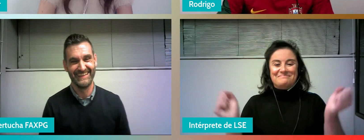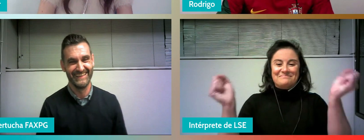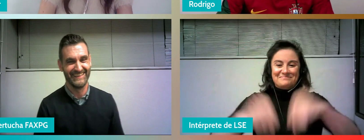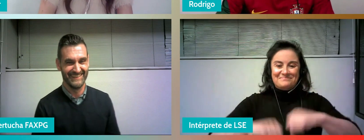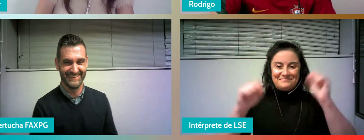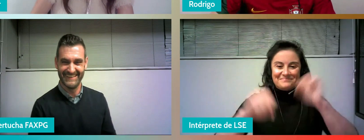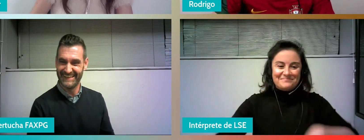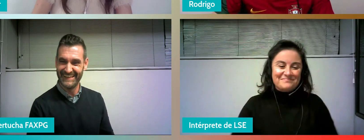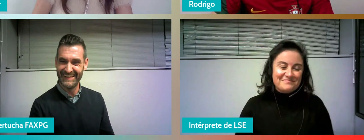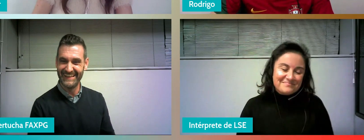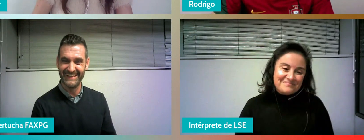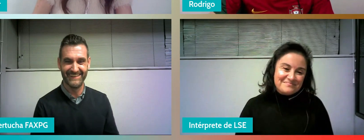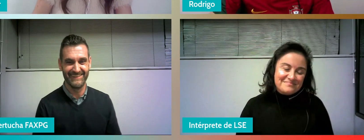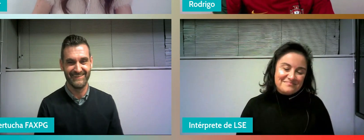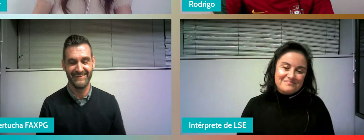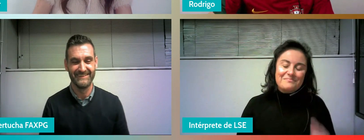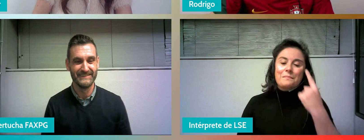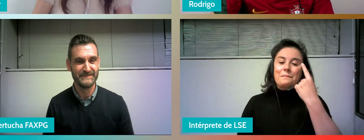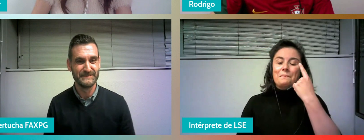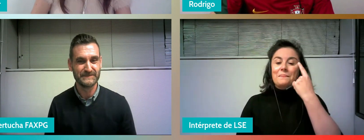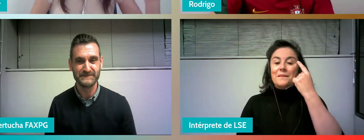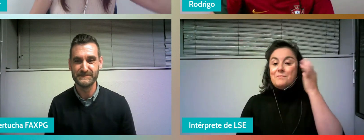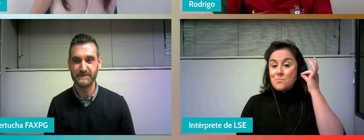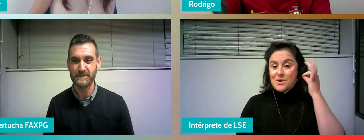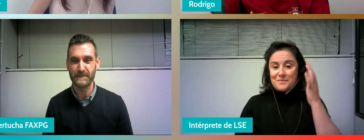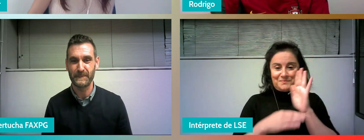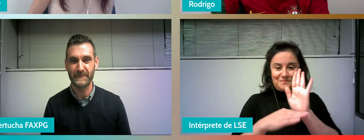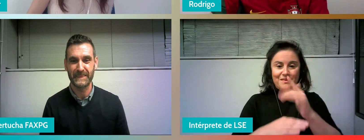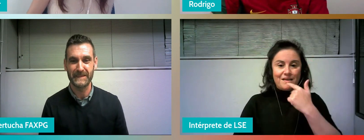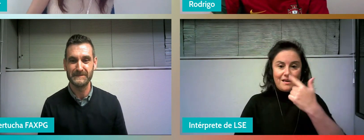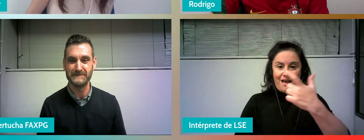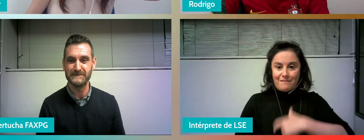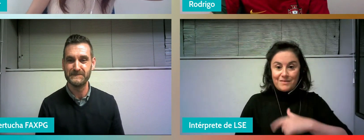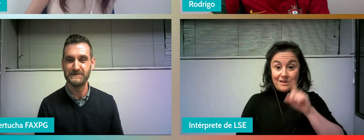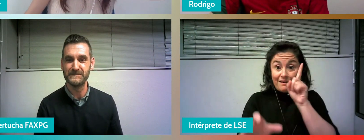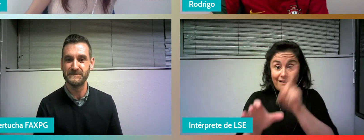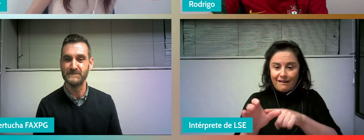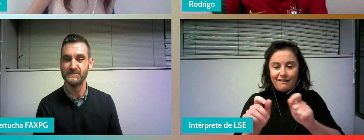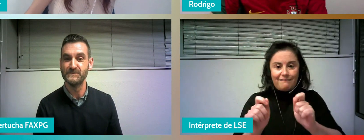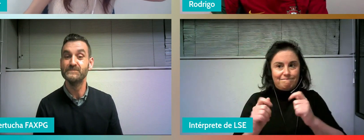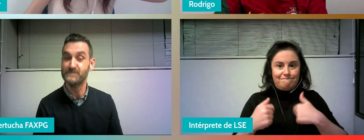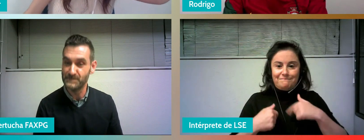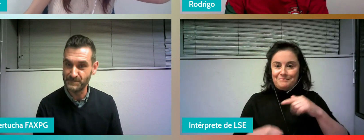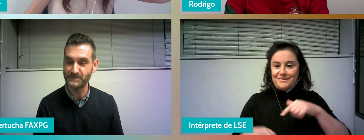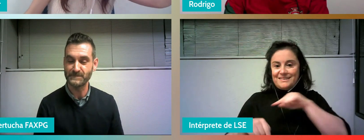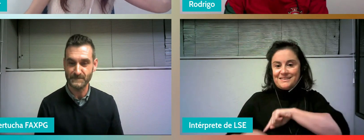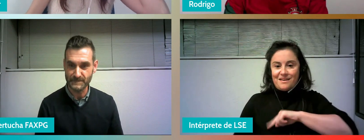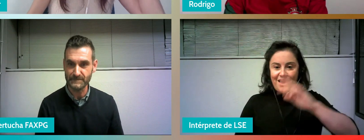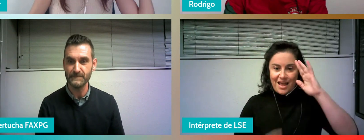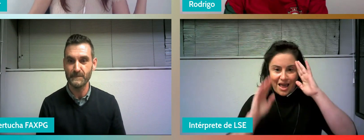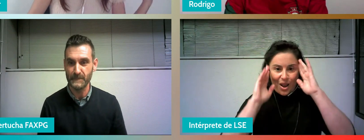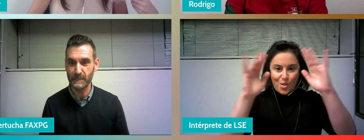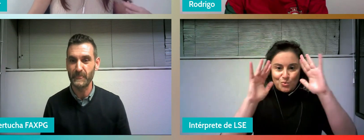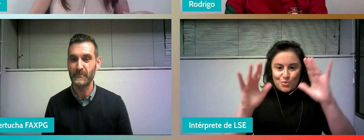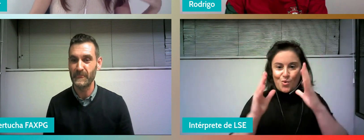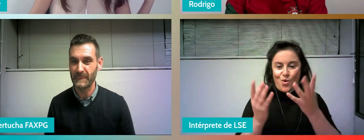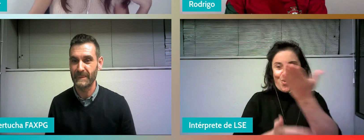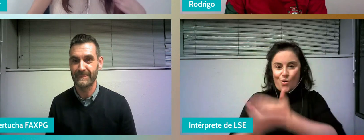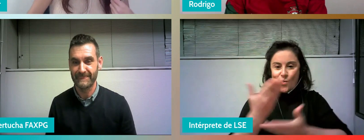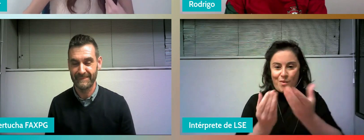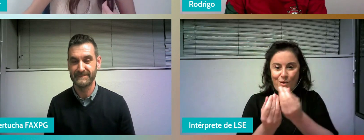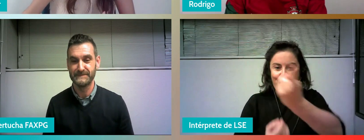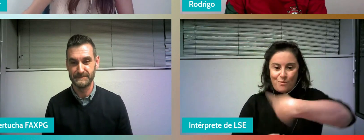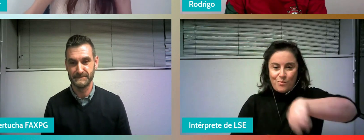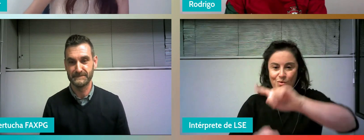vale. Pois, a verdade é que a min fixo-me moita ilusión participar nisto, colaborar con Bosco.